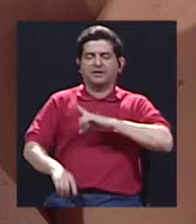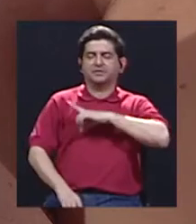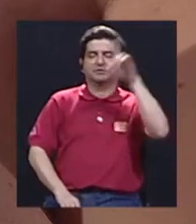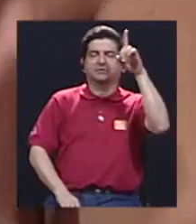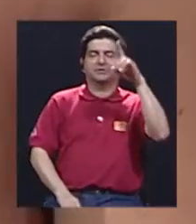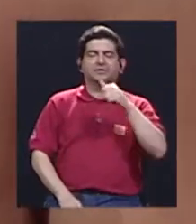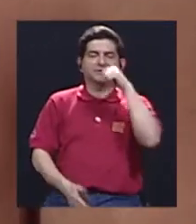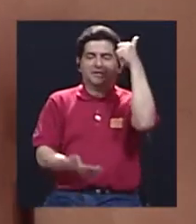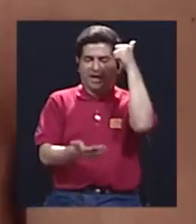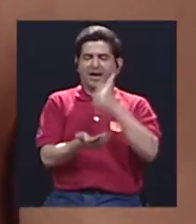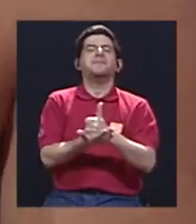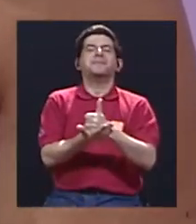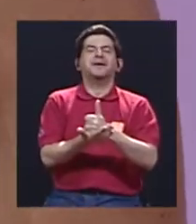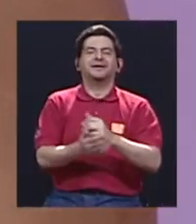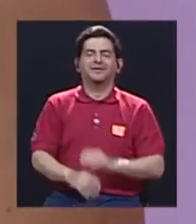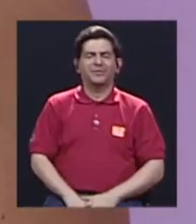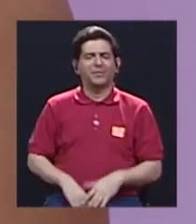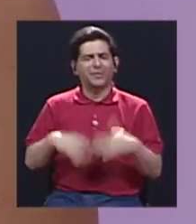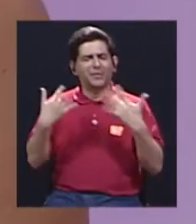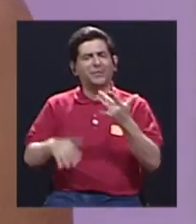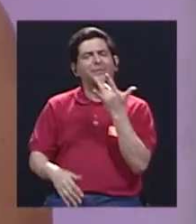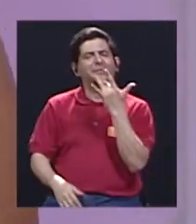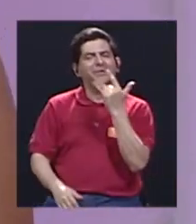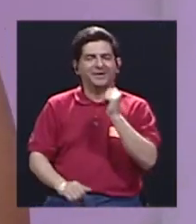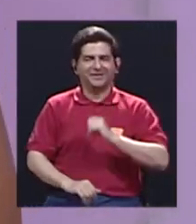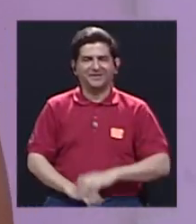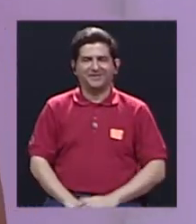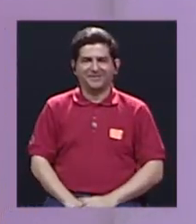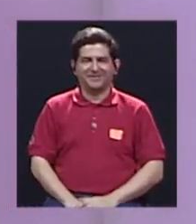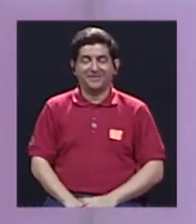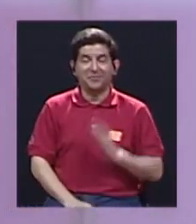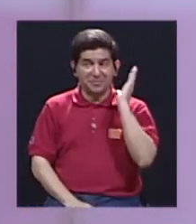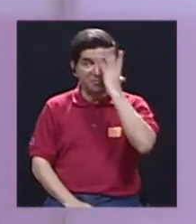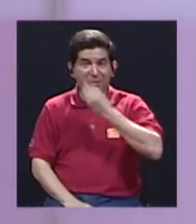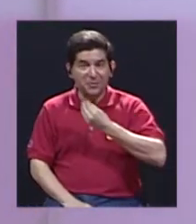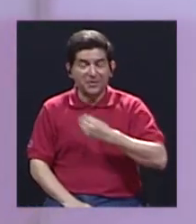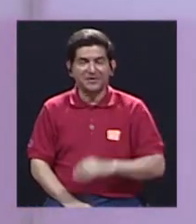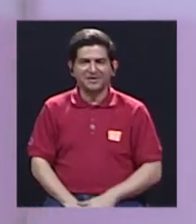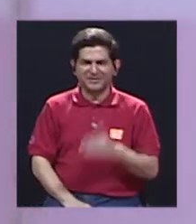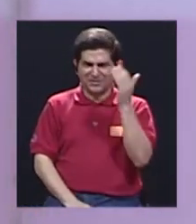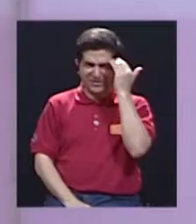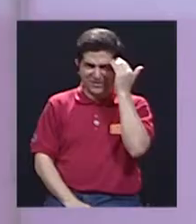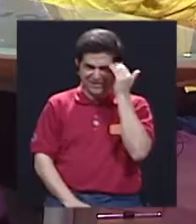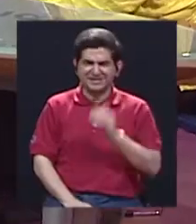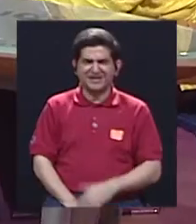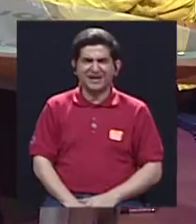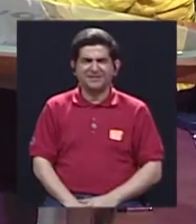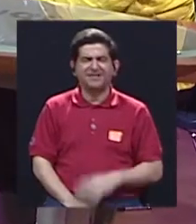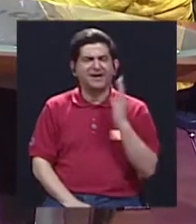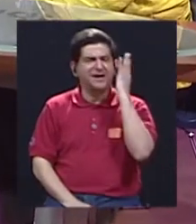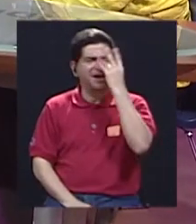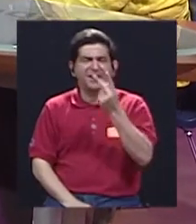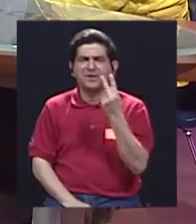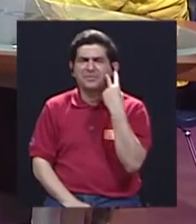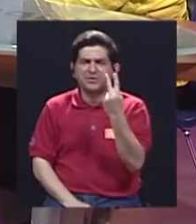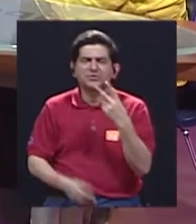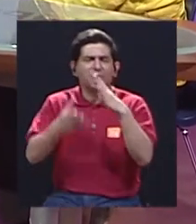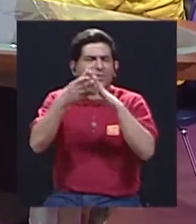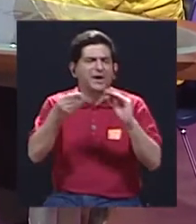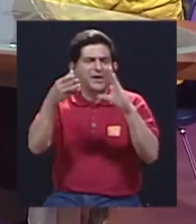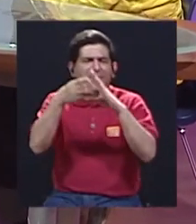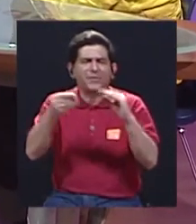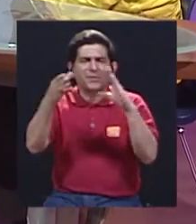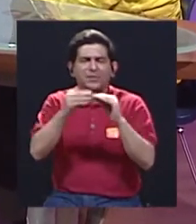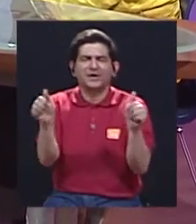ay qué rico helguera quien linda alma sabes que el comentario el que lindo es ver como van contando el cuento